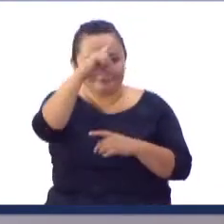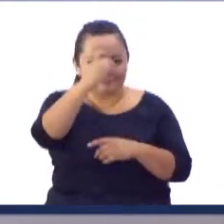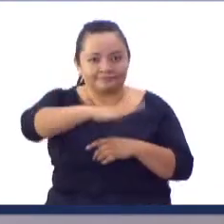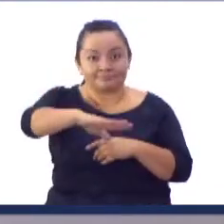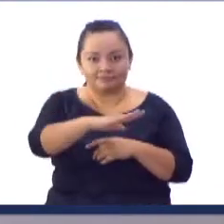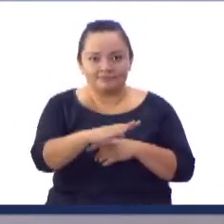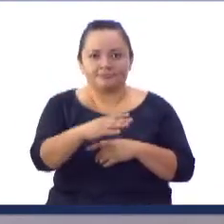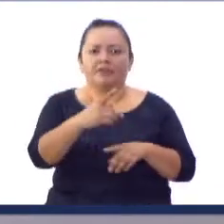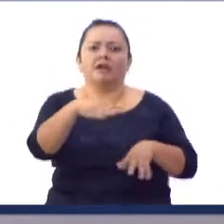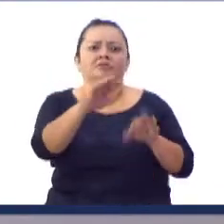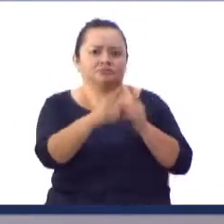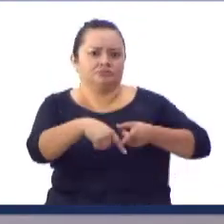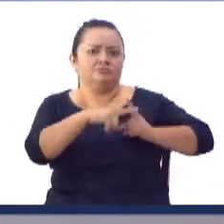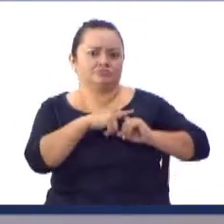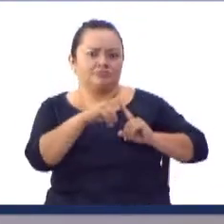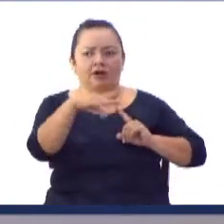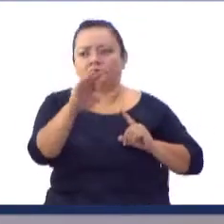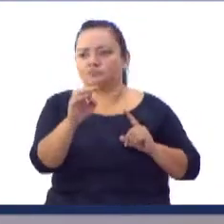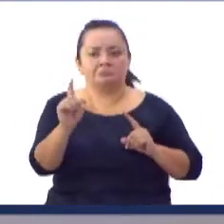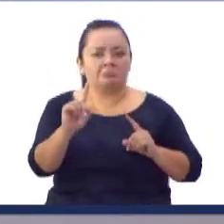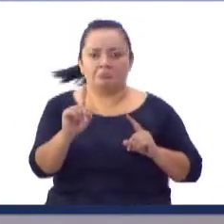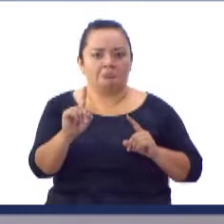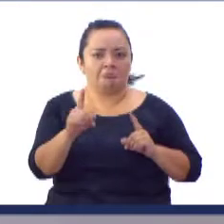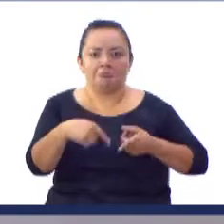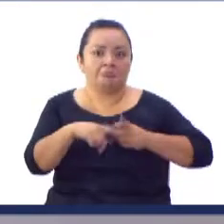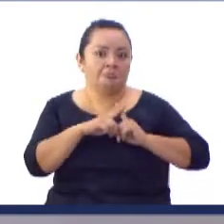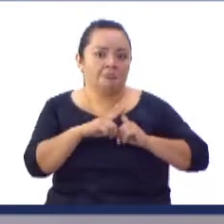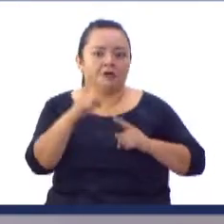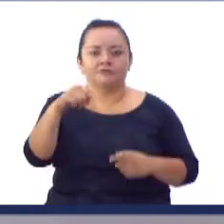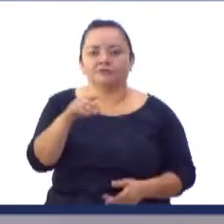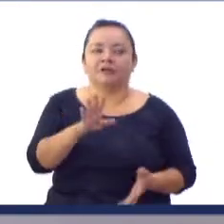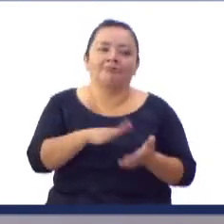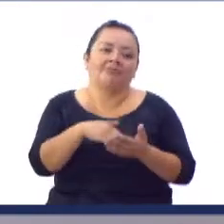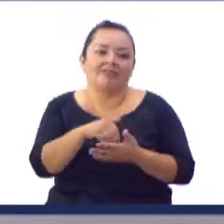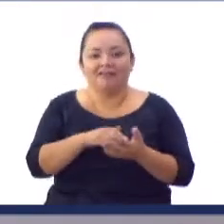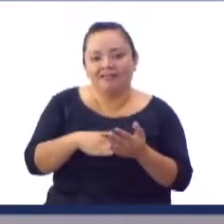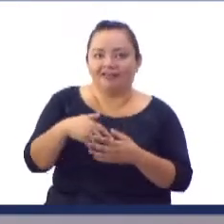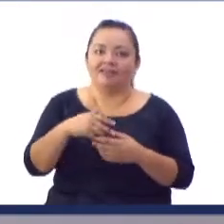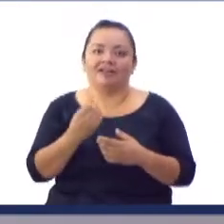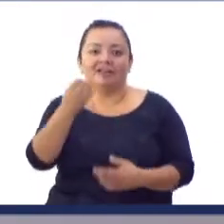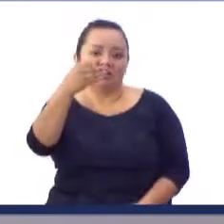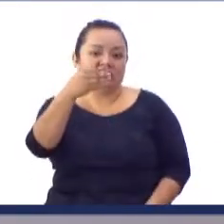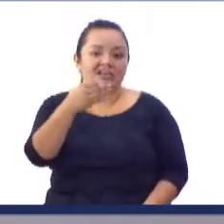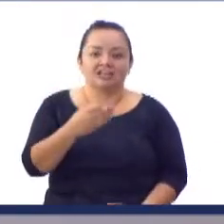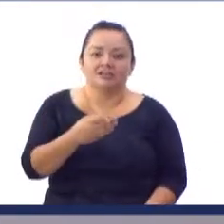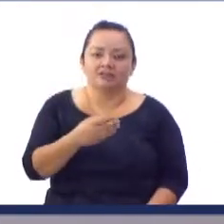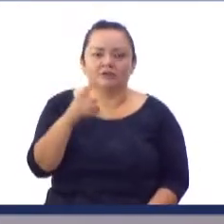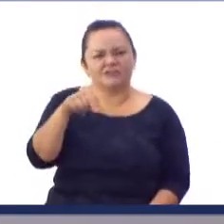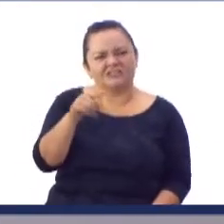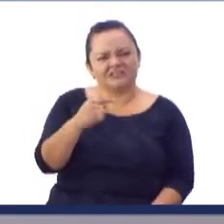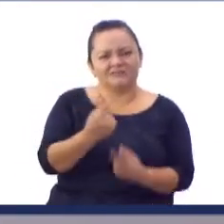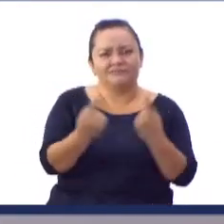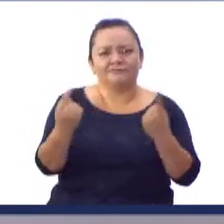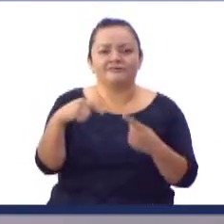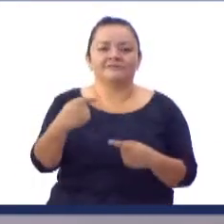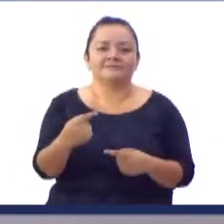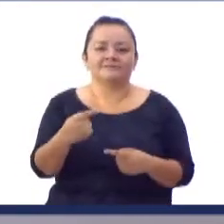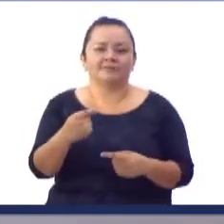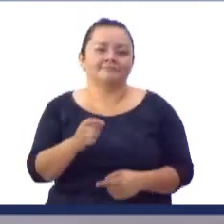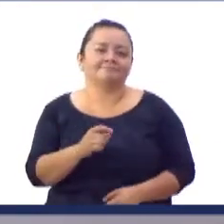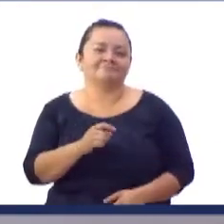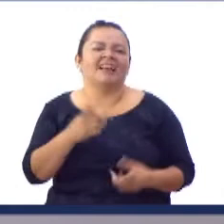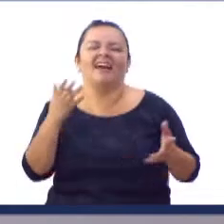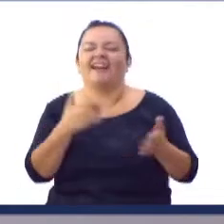entonces si usted donde las personas que en bastante floja en su vida en su carácter usted de las personas que siempre